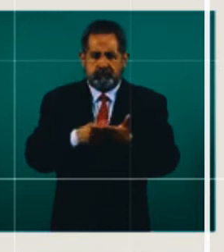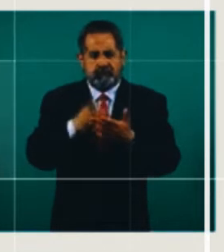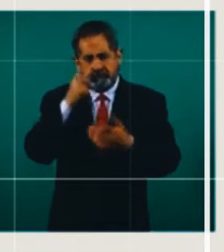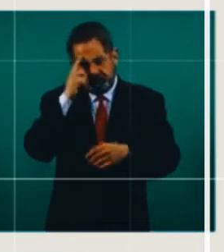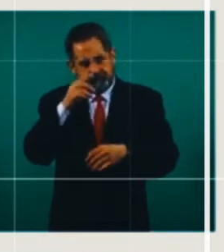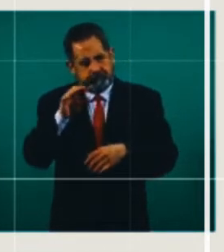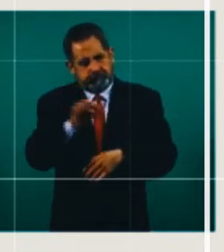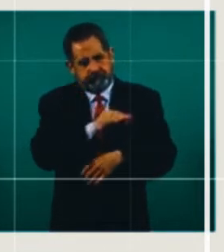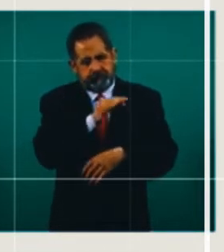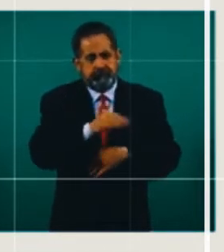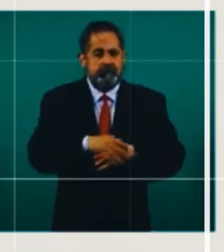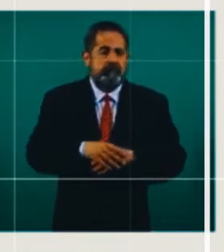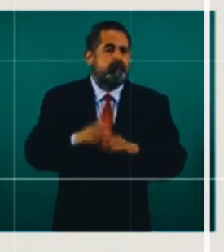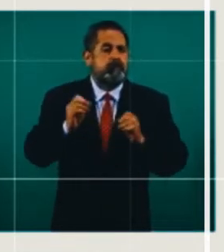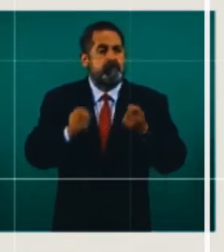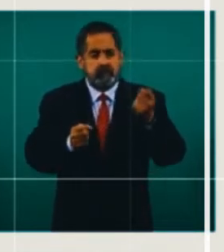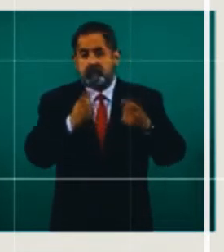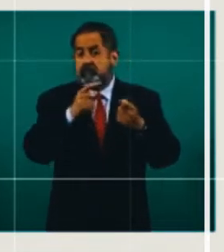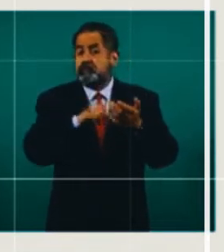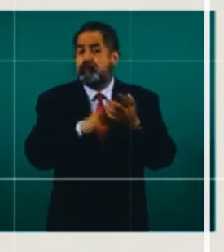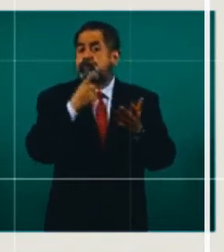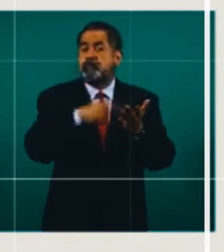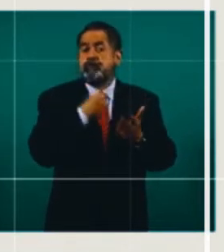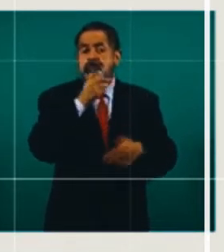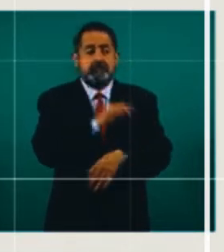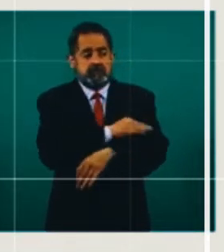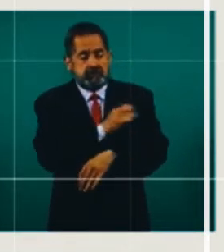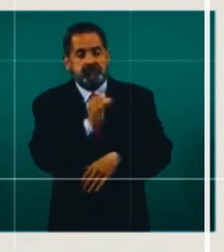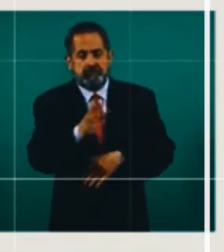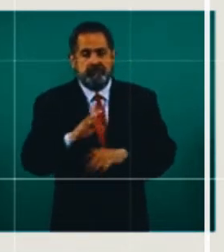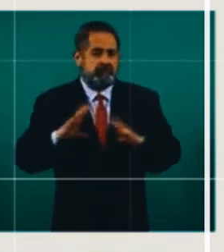dosis o la única dosis para los esquemas de una sola dosis.